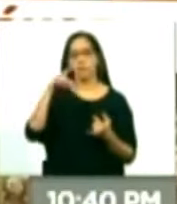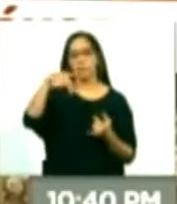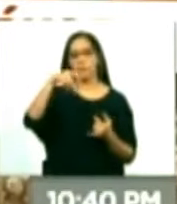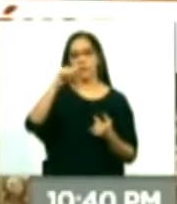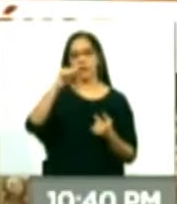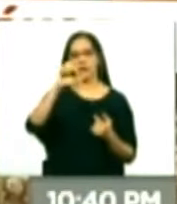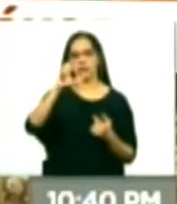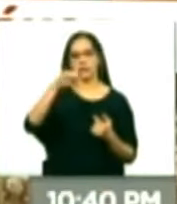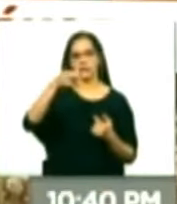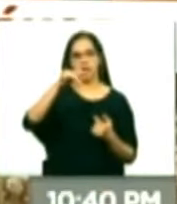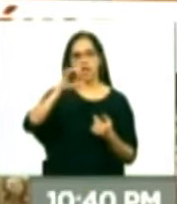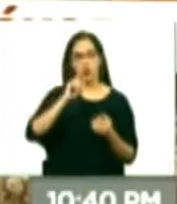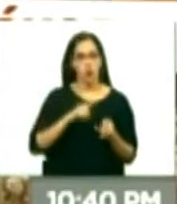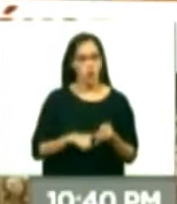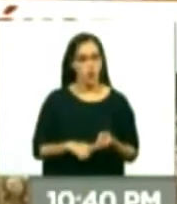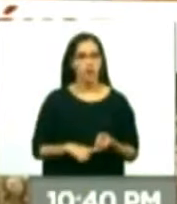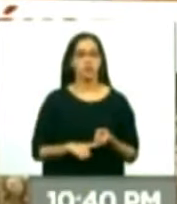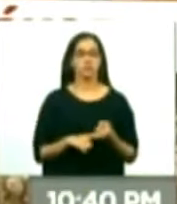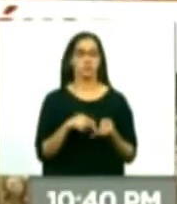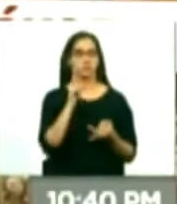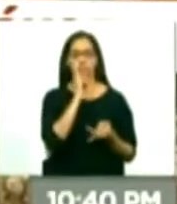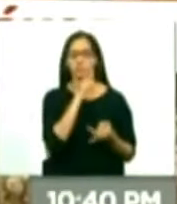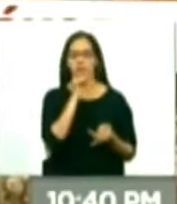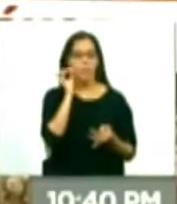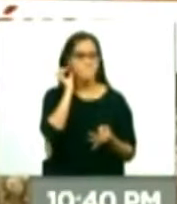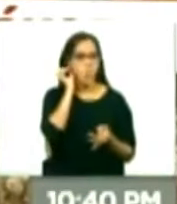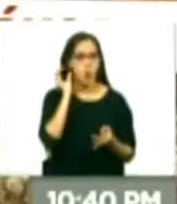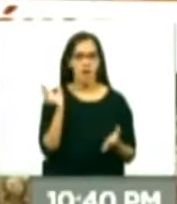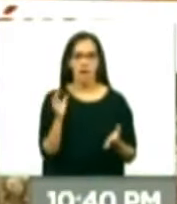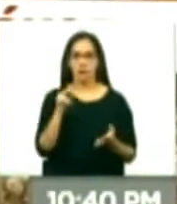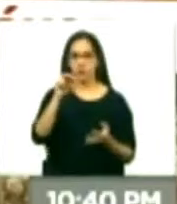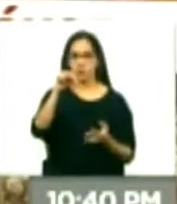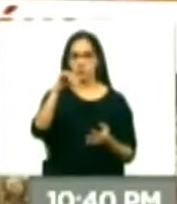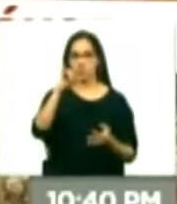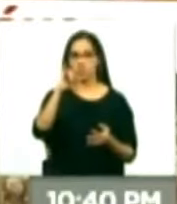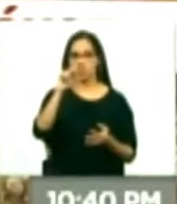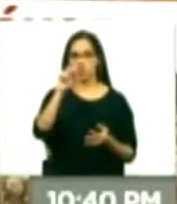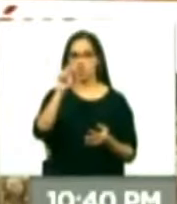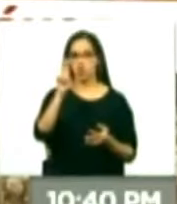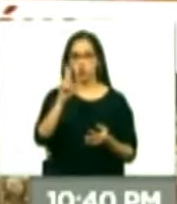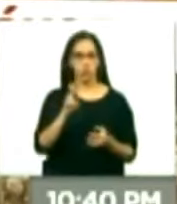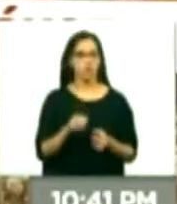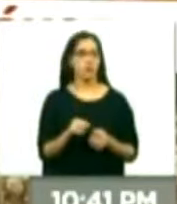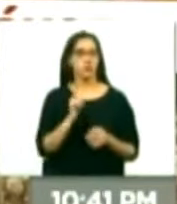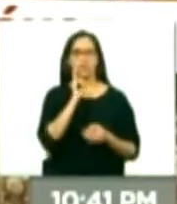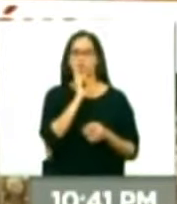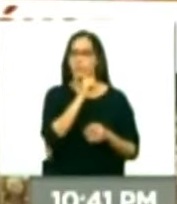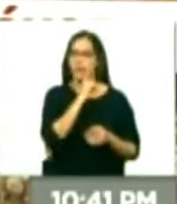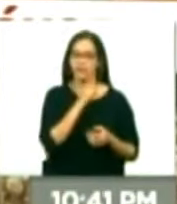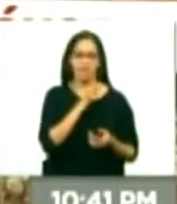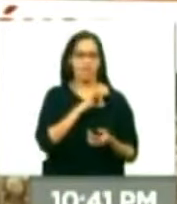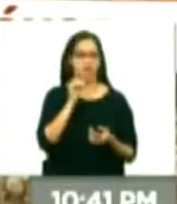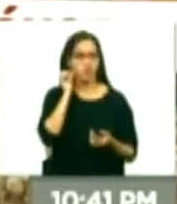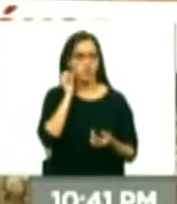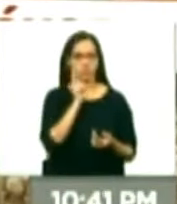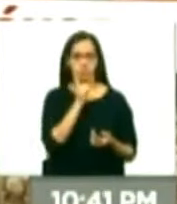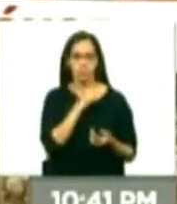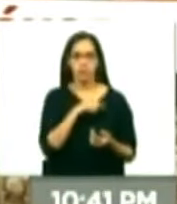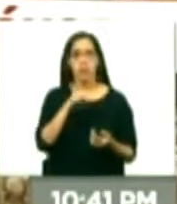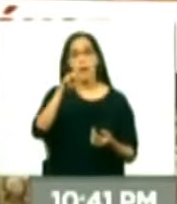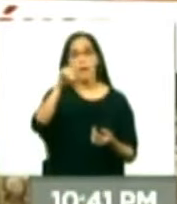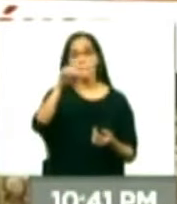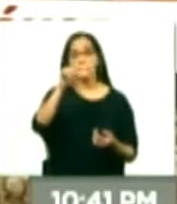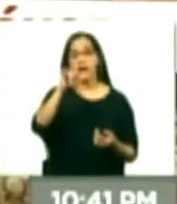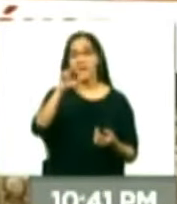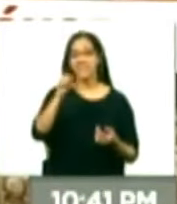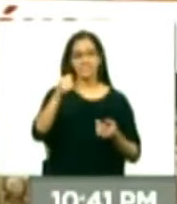Pacheco de Bautista, llámese la señora Nitu, llámese la señora, ¿cómo se llama esta? Marianela, llámese